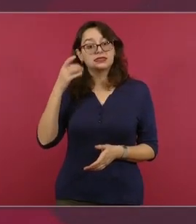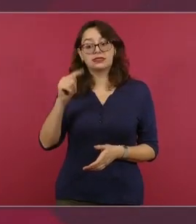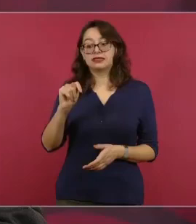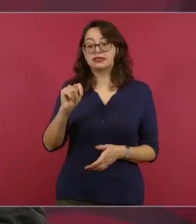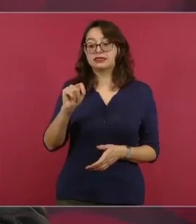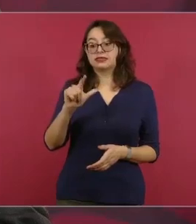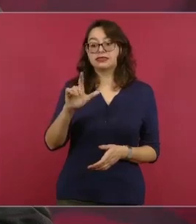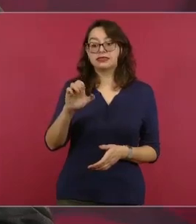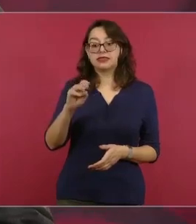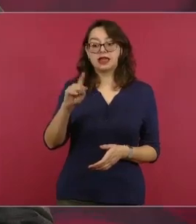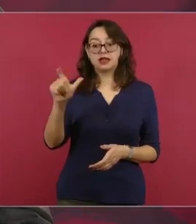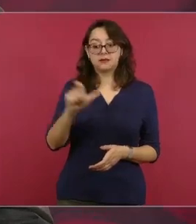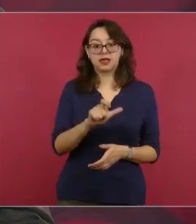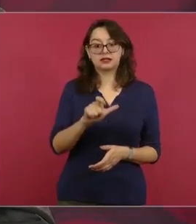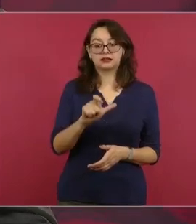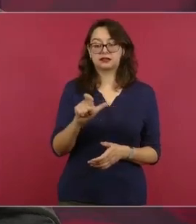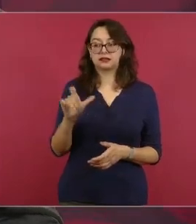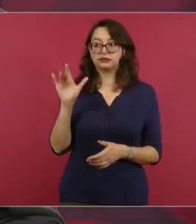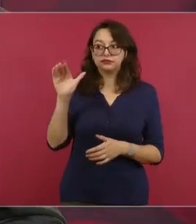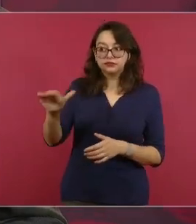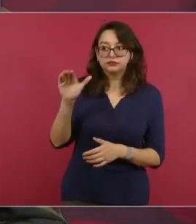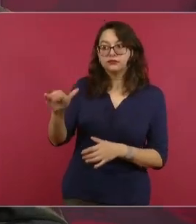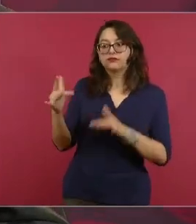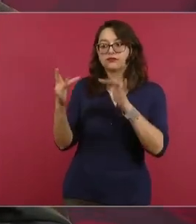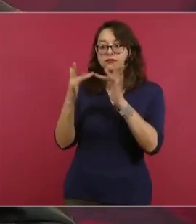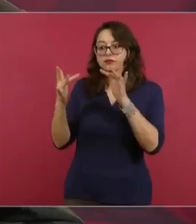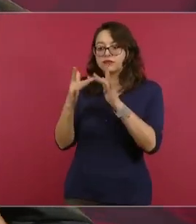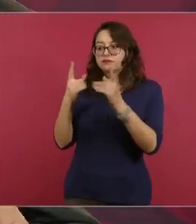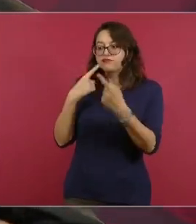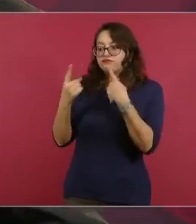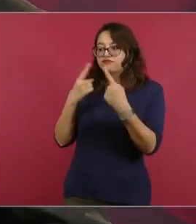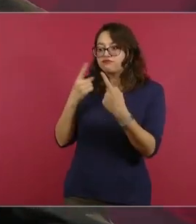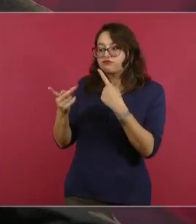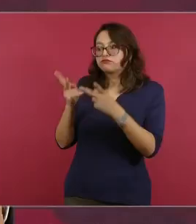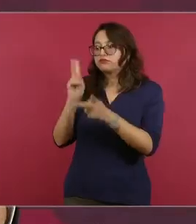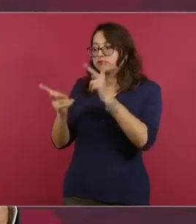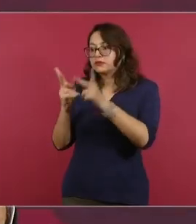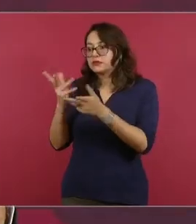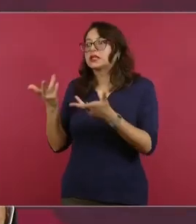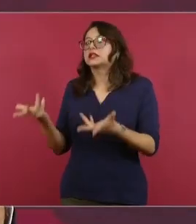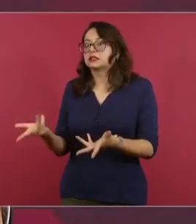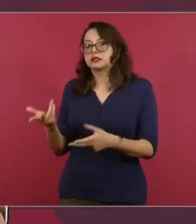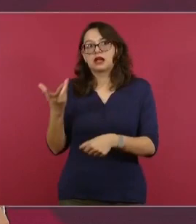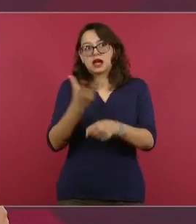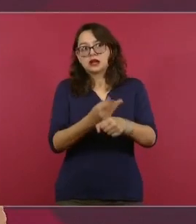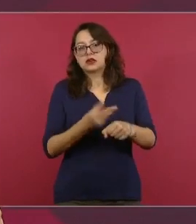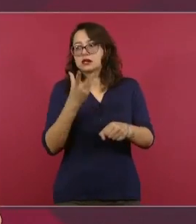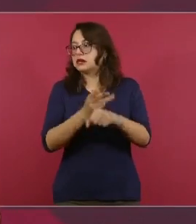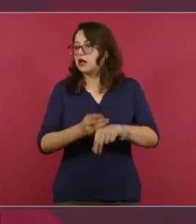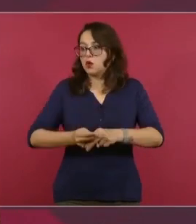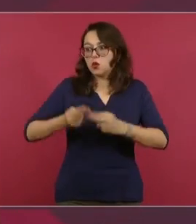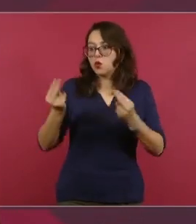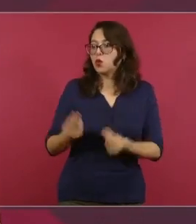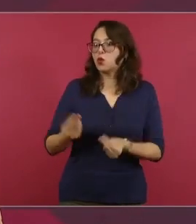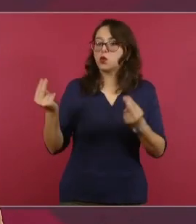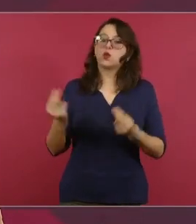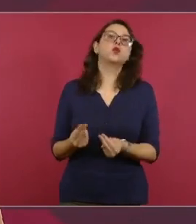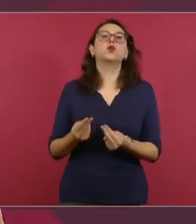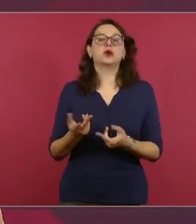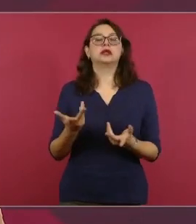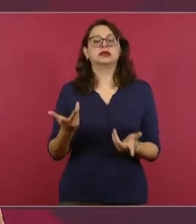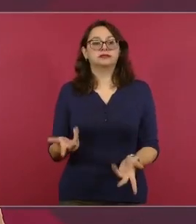de Telmex por la atención que requieren los desperfectos en torres